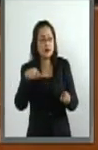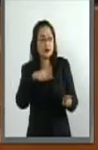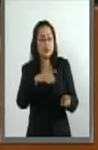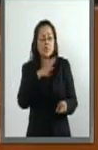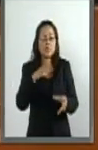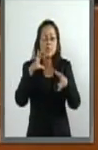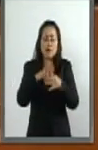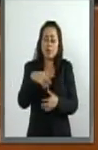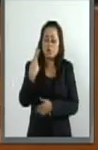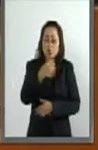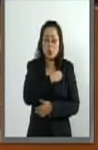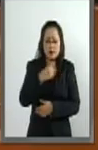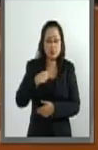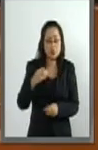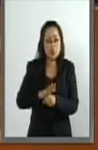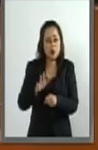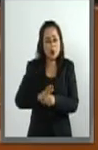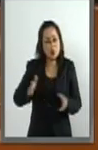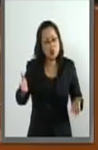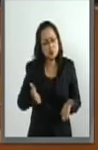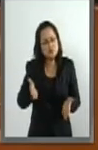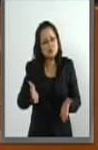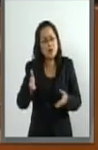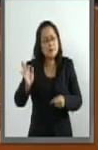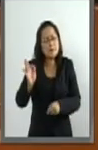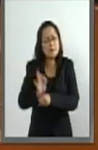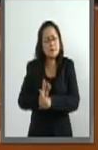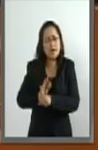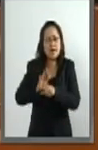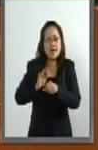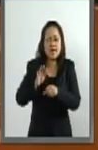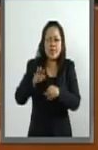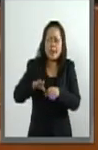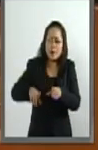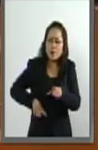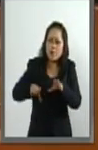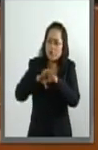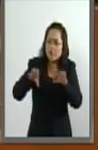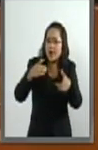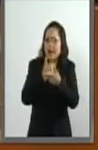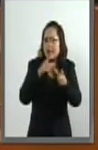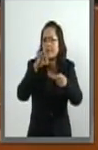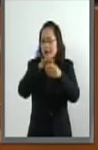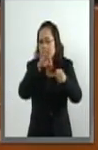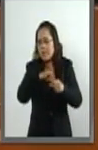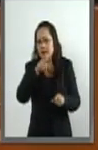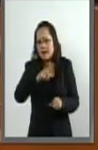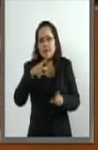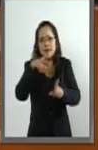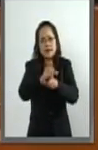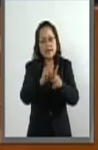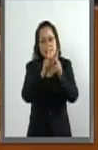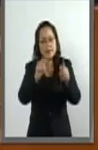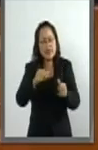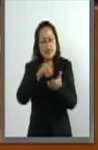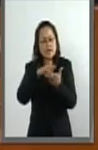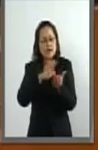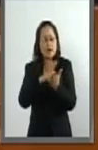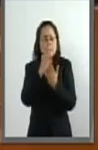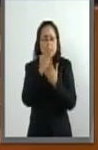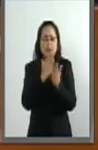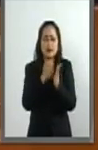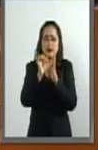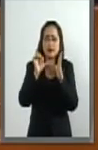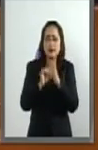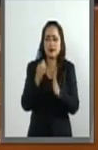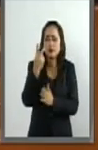de promover y defender la democracia y procurar la paz, como se establece en los artículos